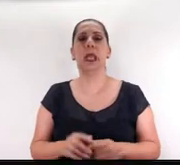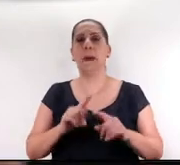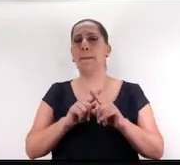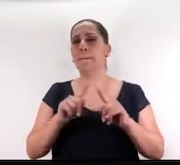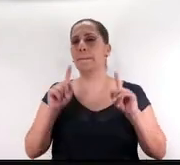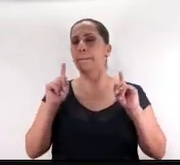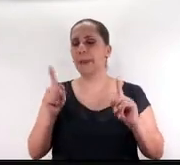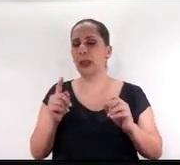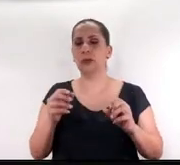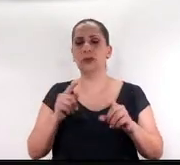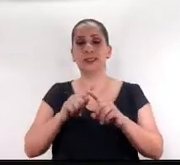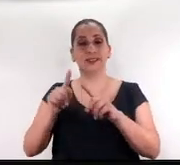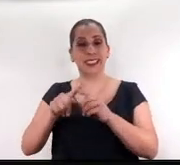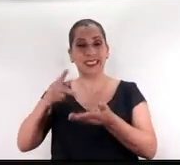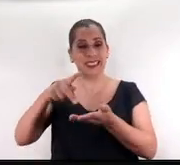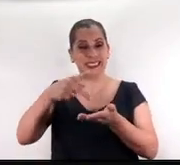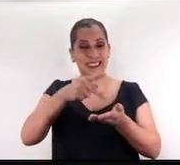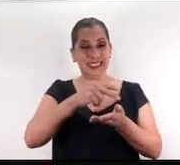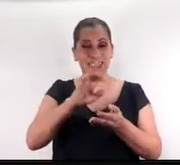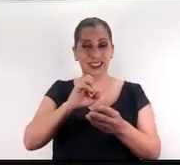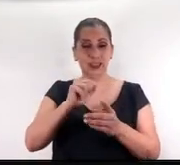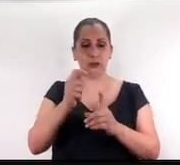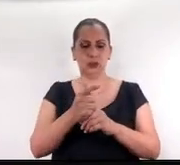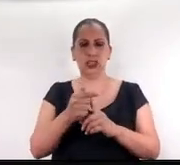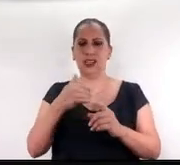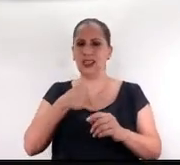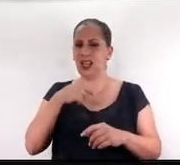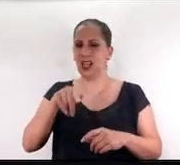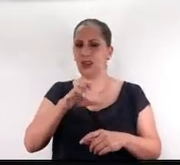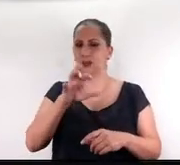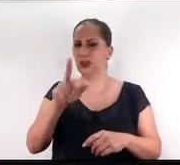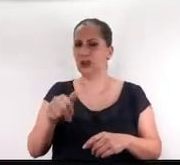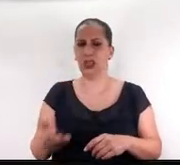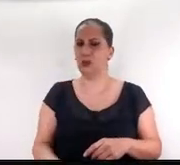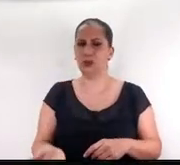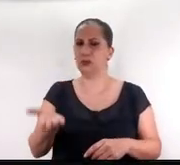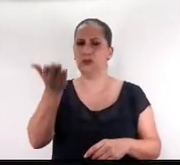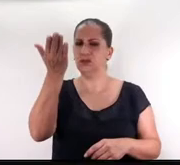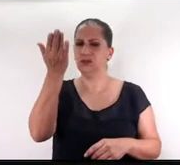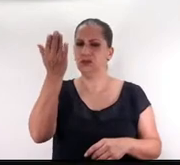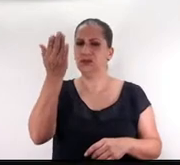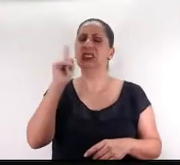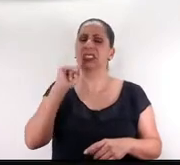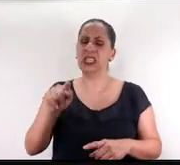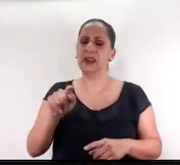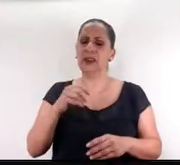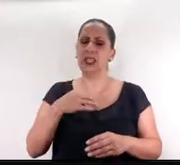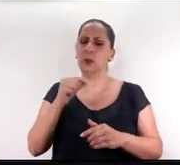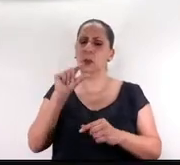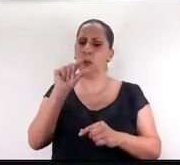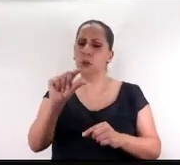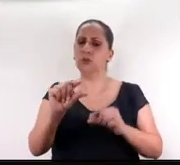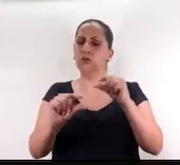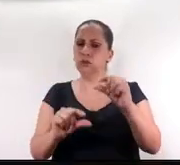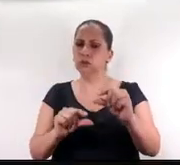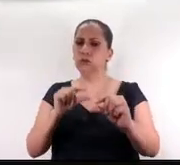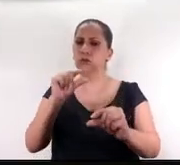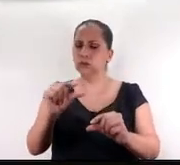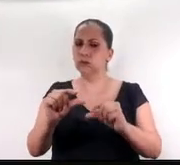conjunto de cargas sociales que tiene Costa Rica es muy alto. Deberíamos ir gradualmente, como se plantea en el programa de